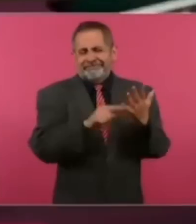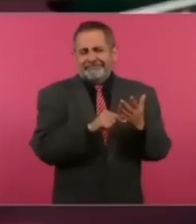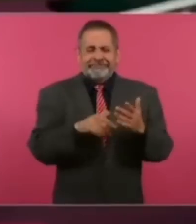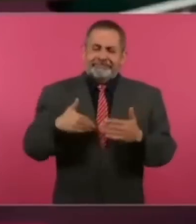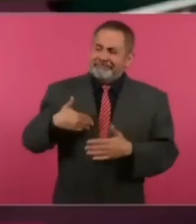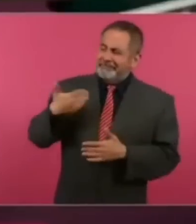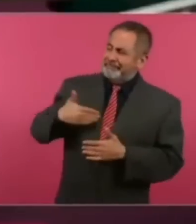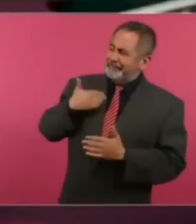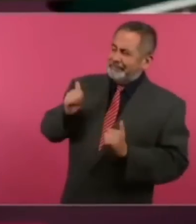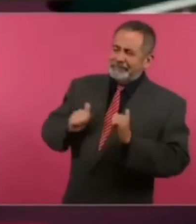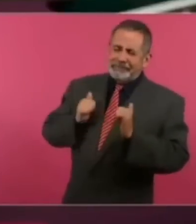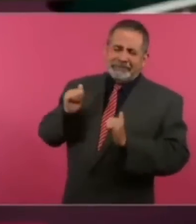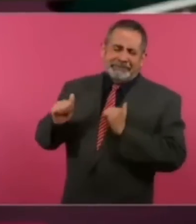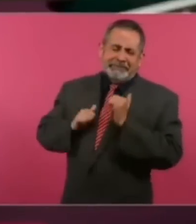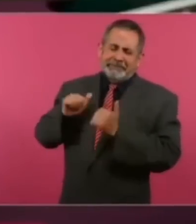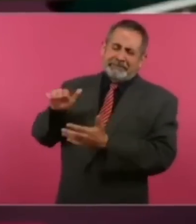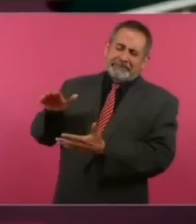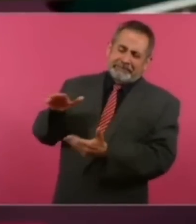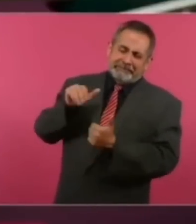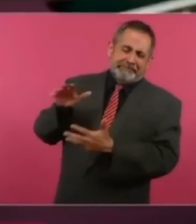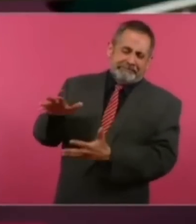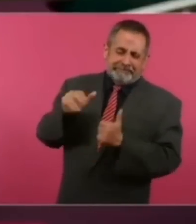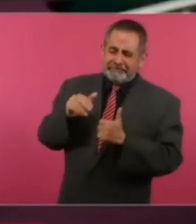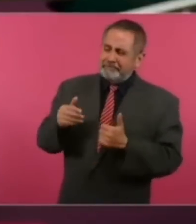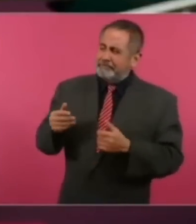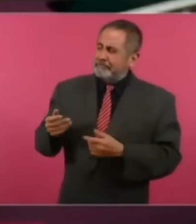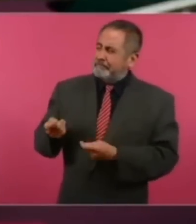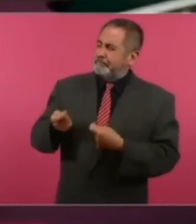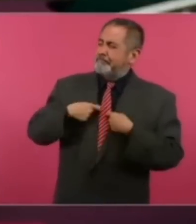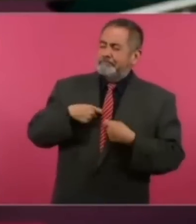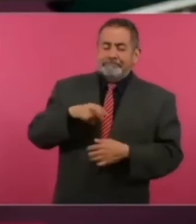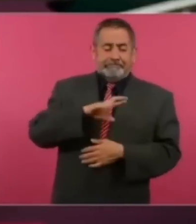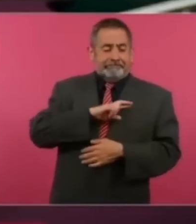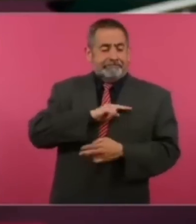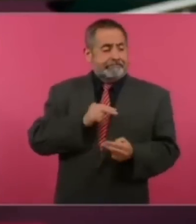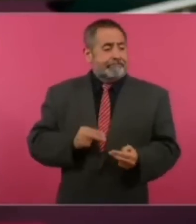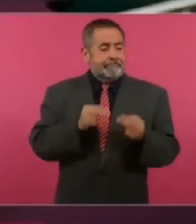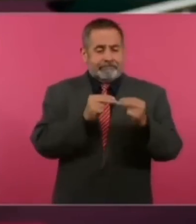beneficiaron con las privatizaciones,